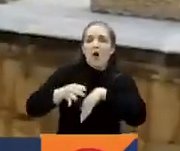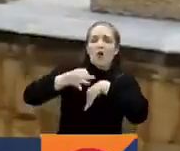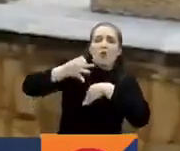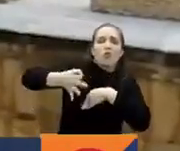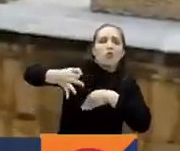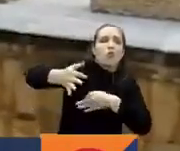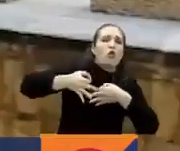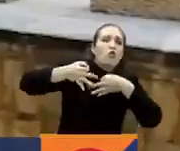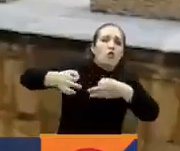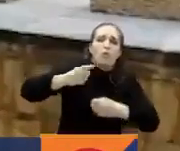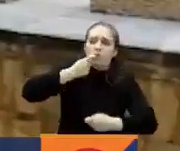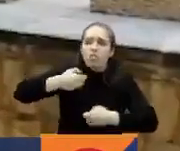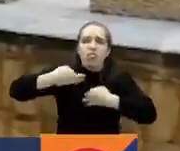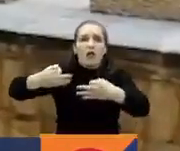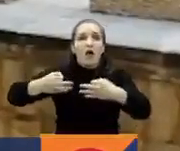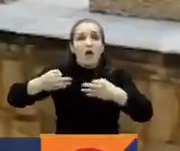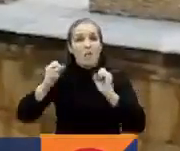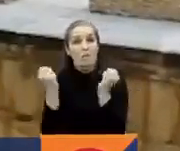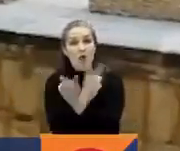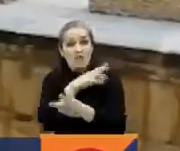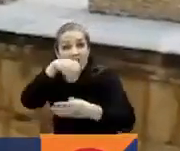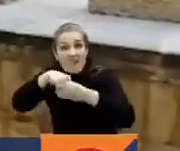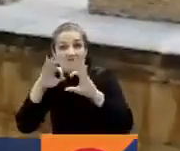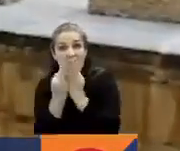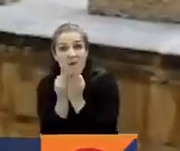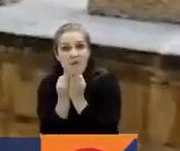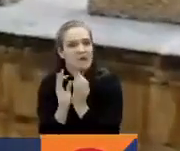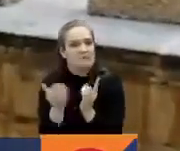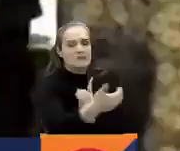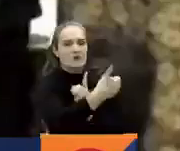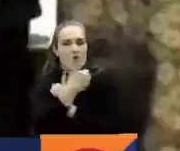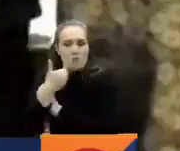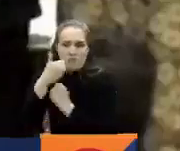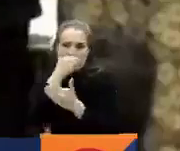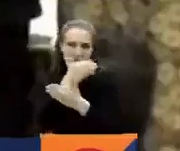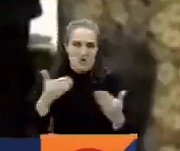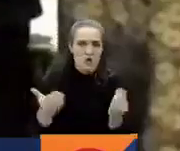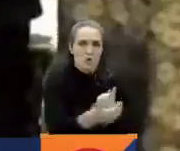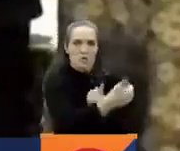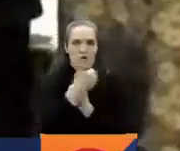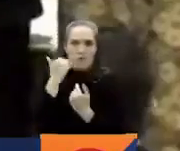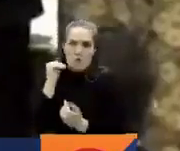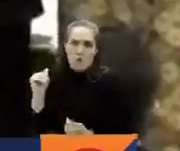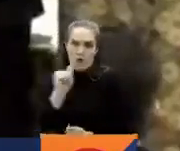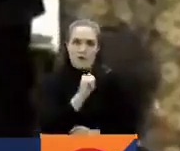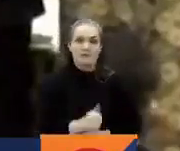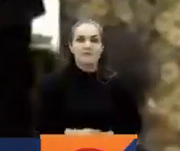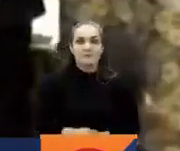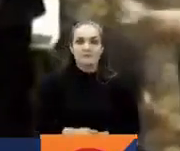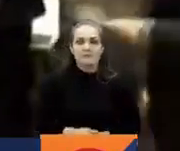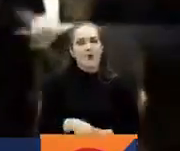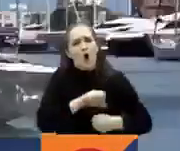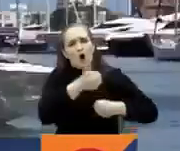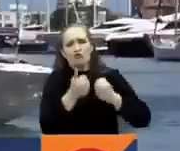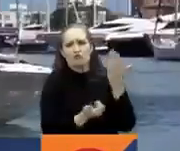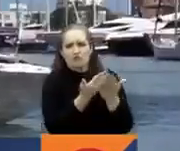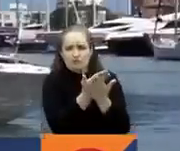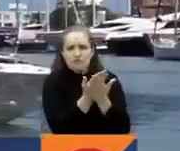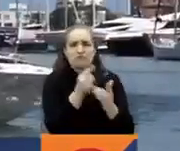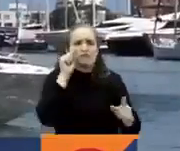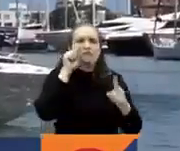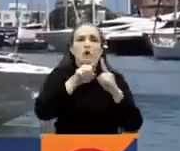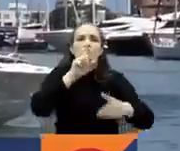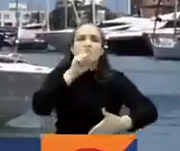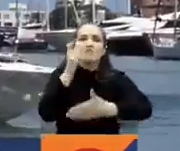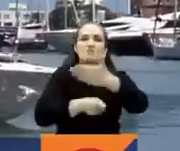la violencia intrafamiliar, protegiendo a la mujer y protegiendo a la niñez. También se presentaron proyectos para extender alivios